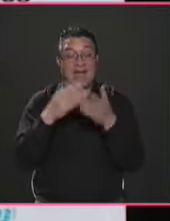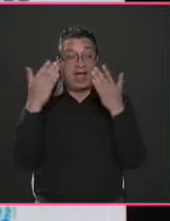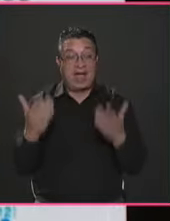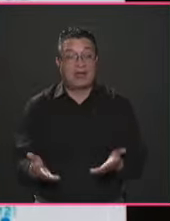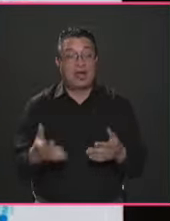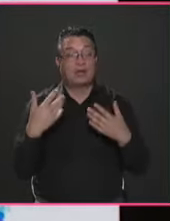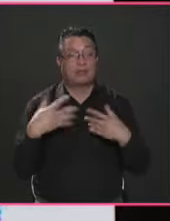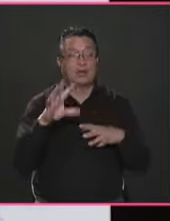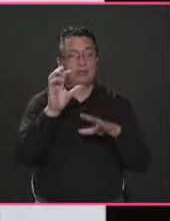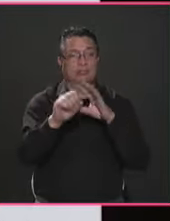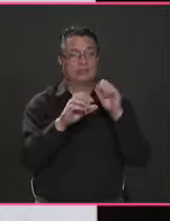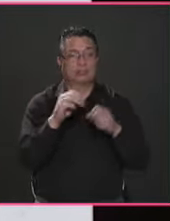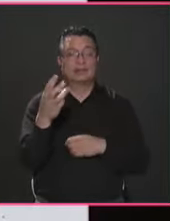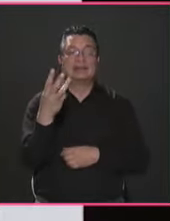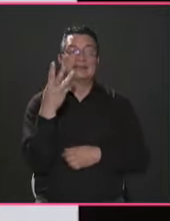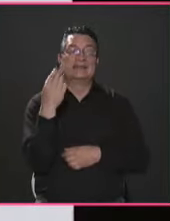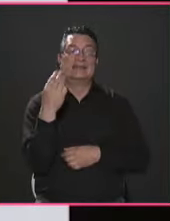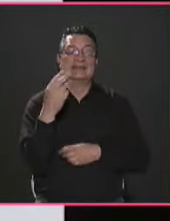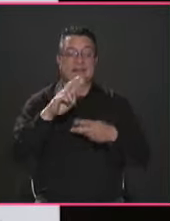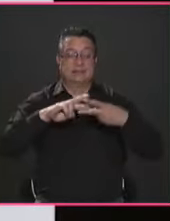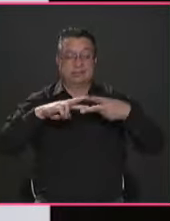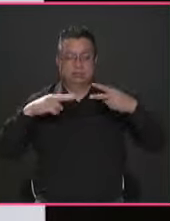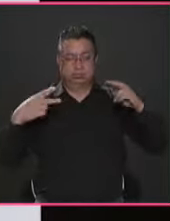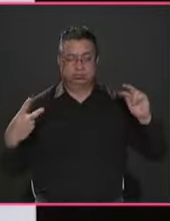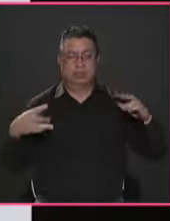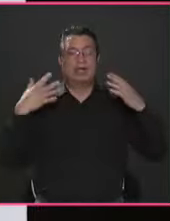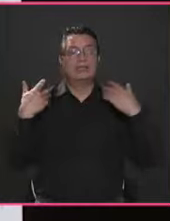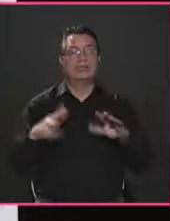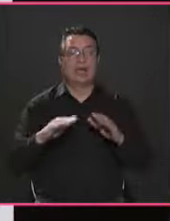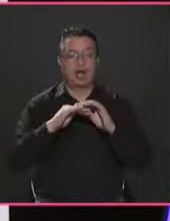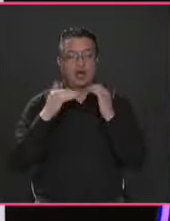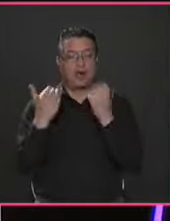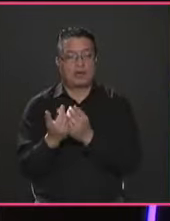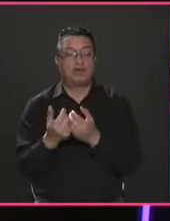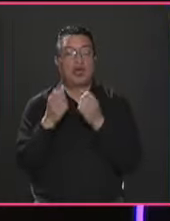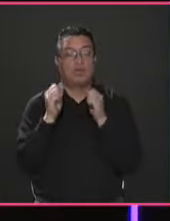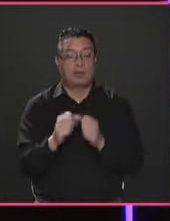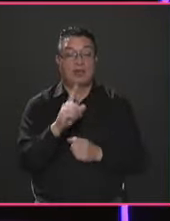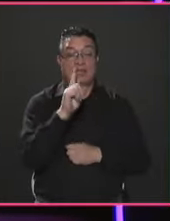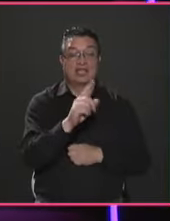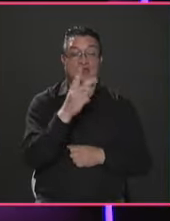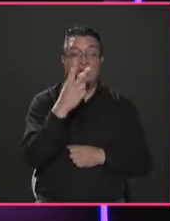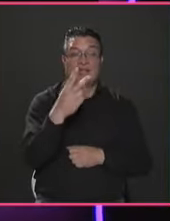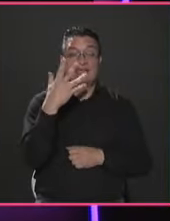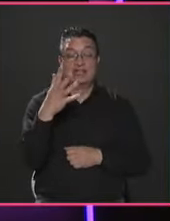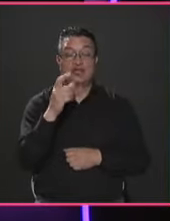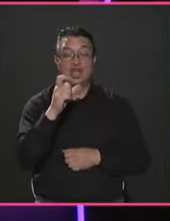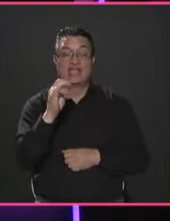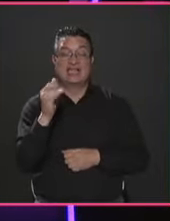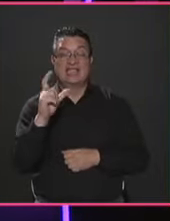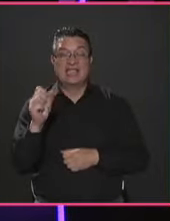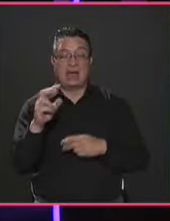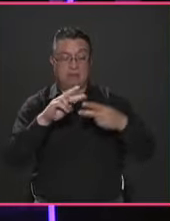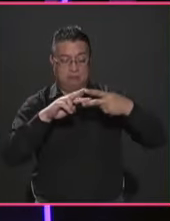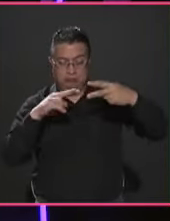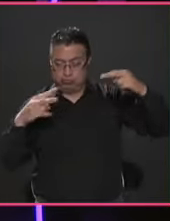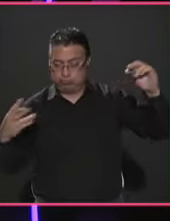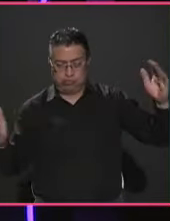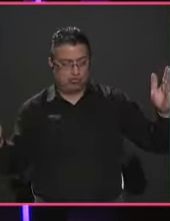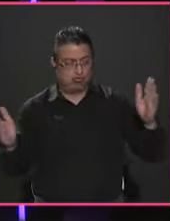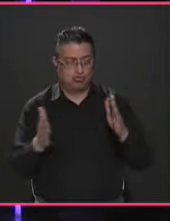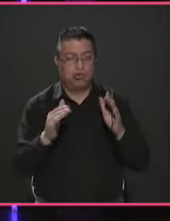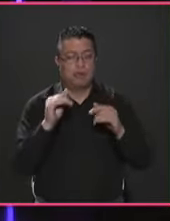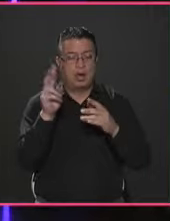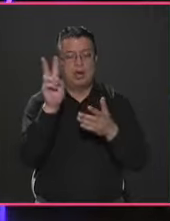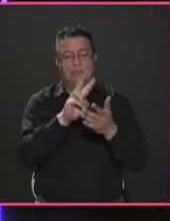hemos secuenciado alrededor de 13 genoma humano completo generando incluso hasta 125 gig de dato en una sola corrida ya con